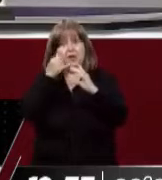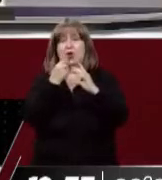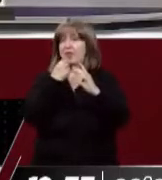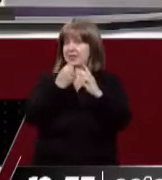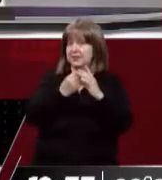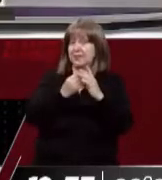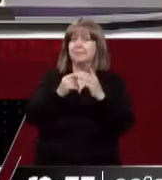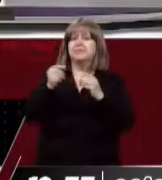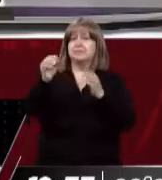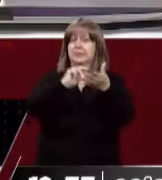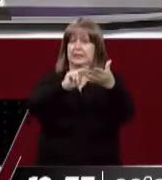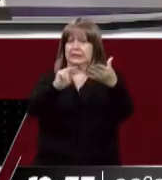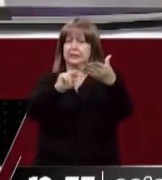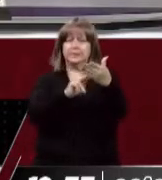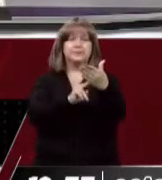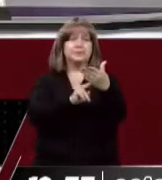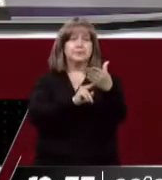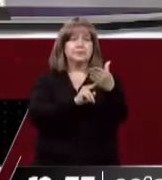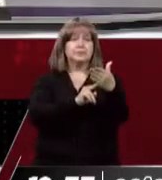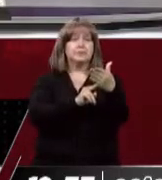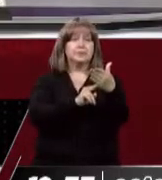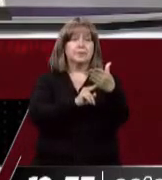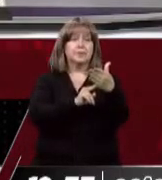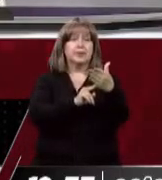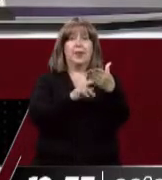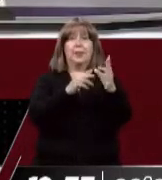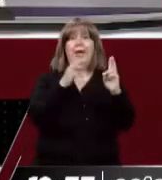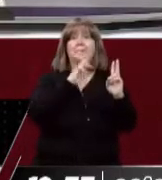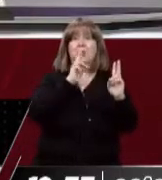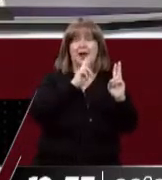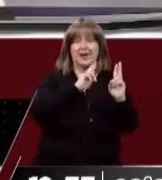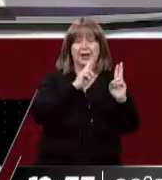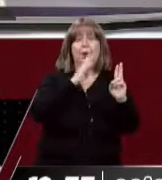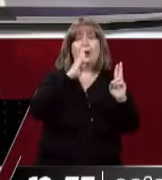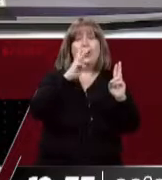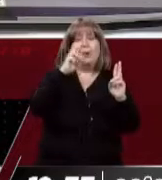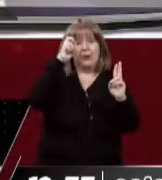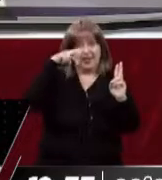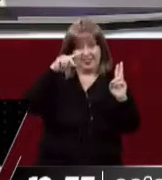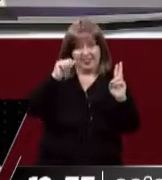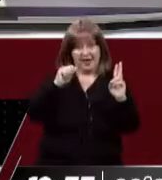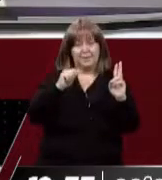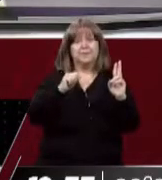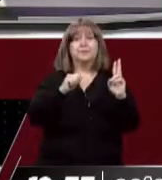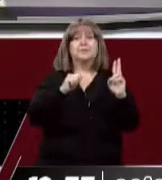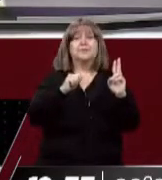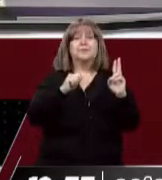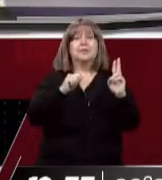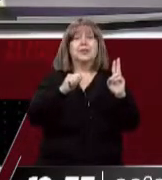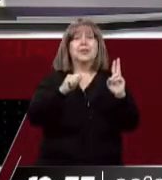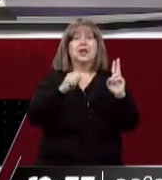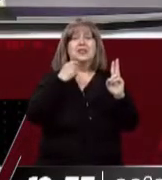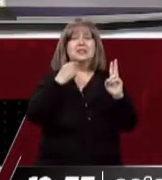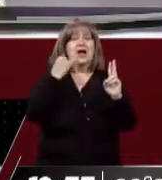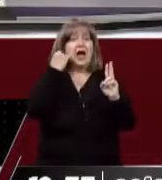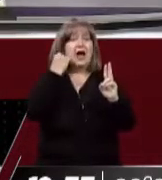ejemplo uno de los mensajes de brenda uliarte llevo a tomar las decisiones a la magistrada